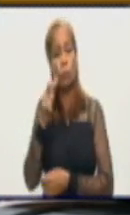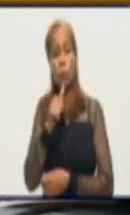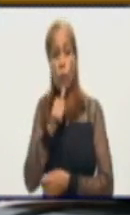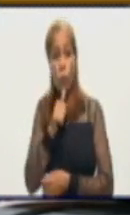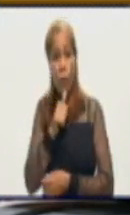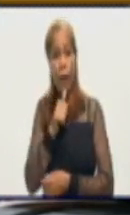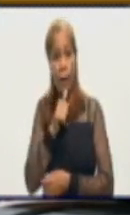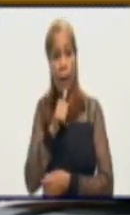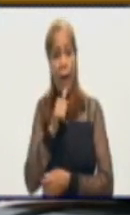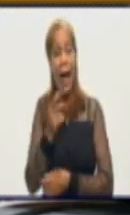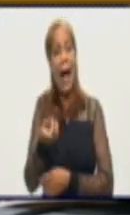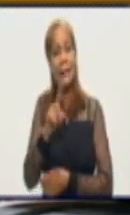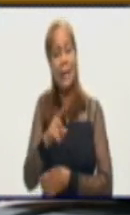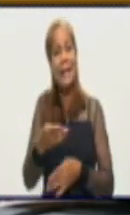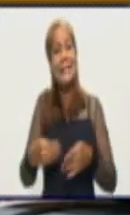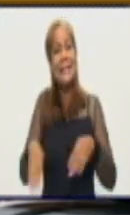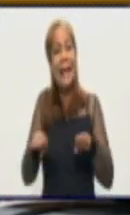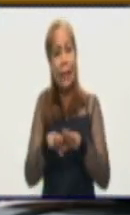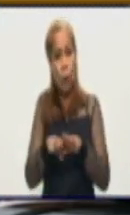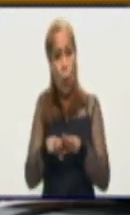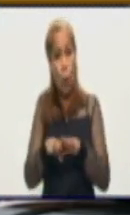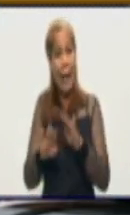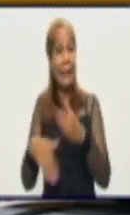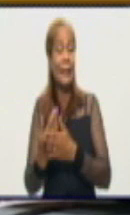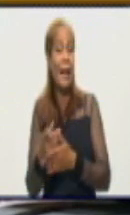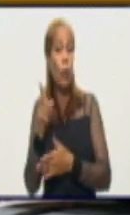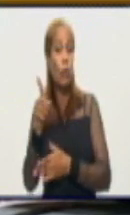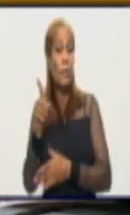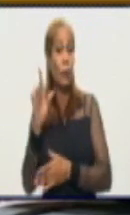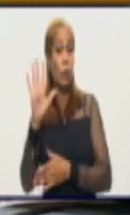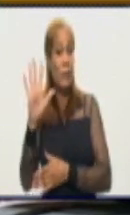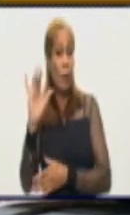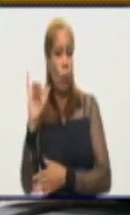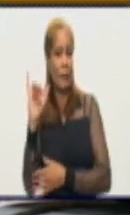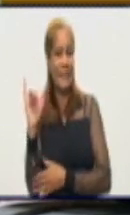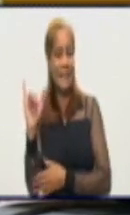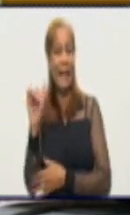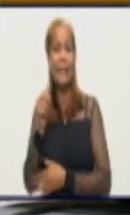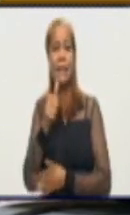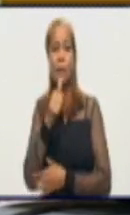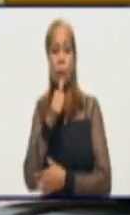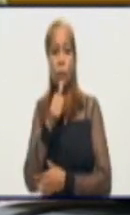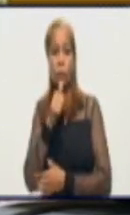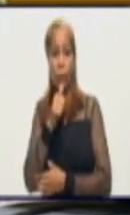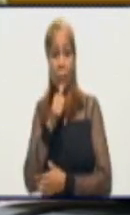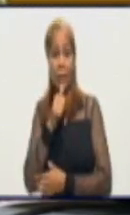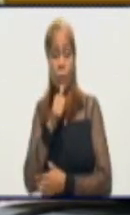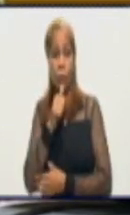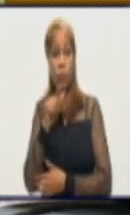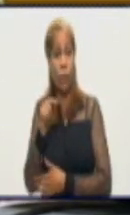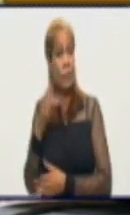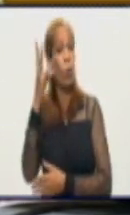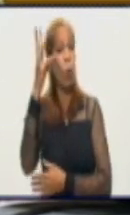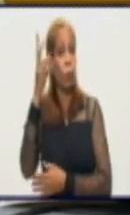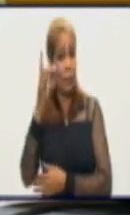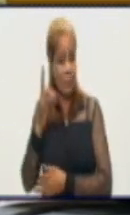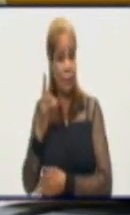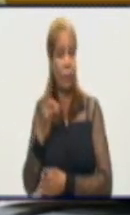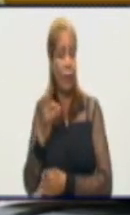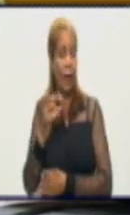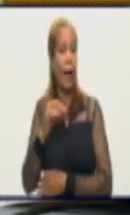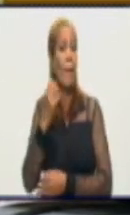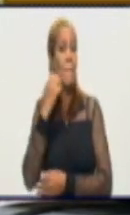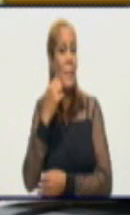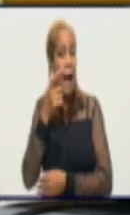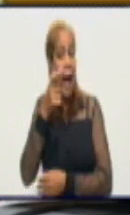con 156 sospechosos notificados. Es una cifra que para nosotros resulta alarmante